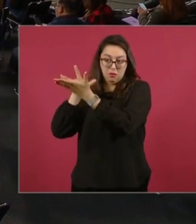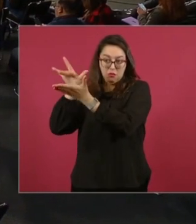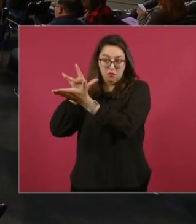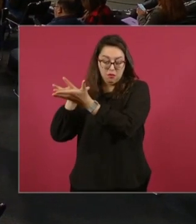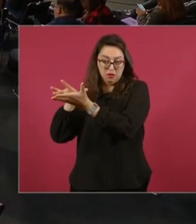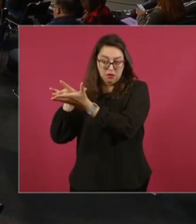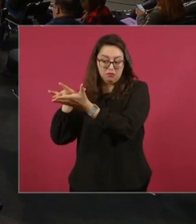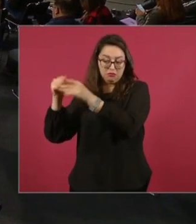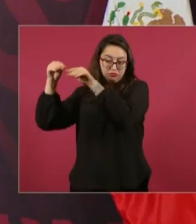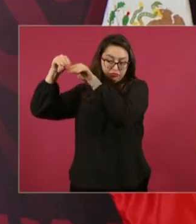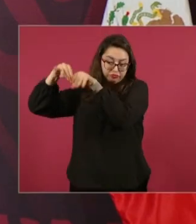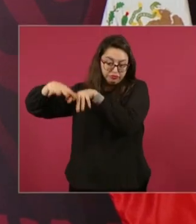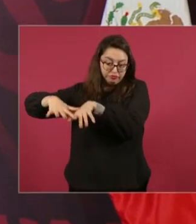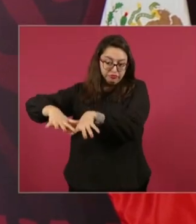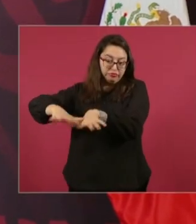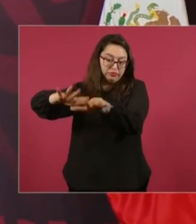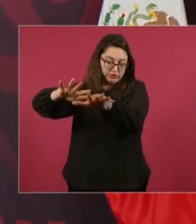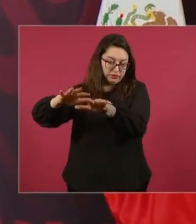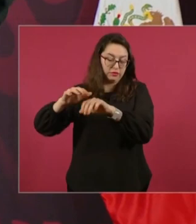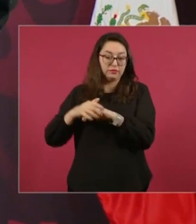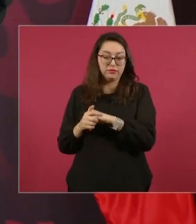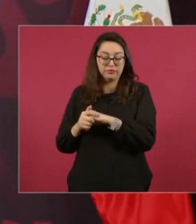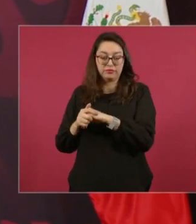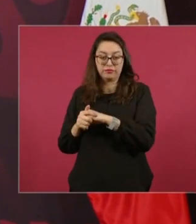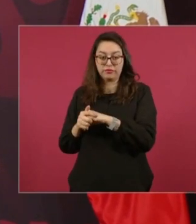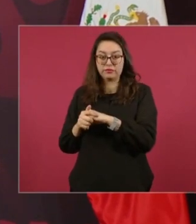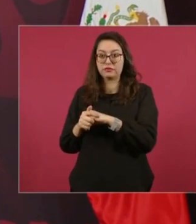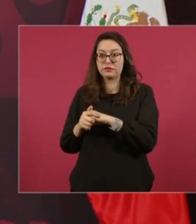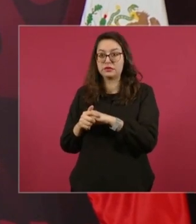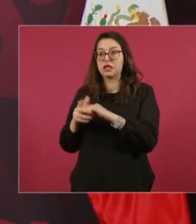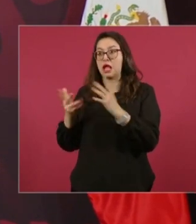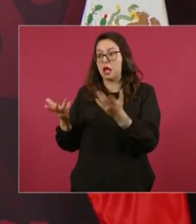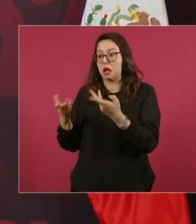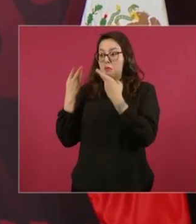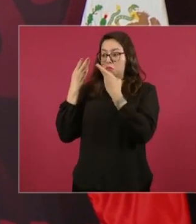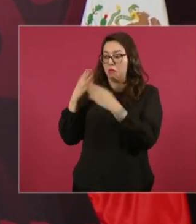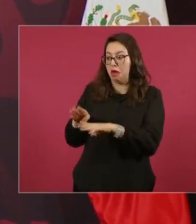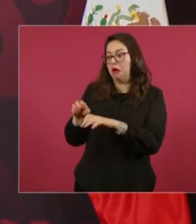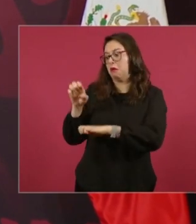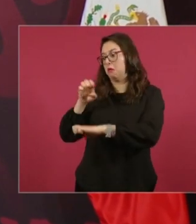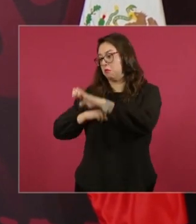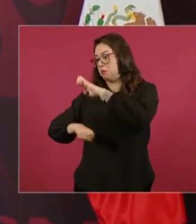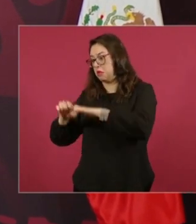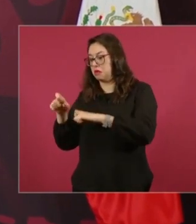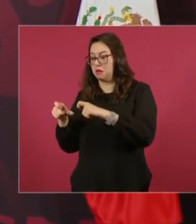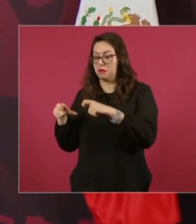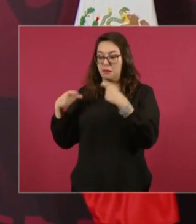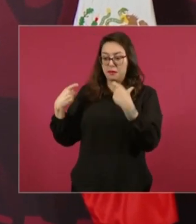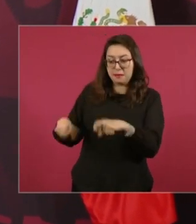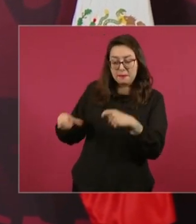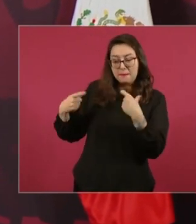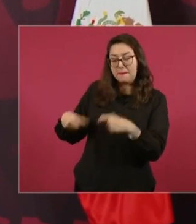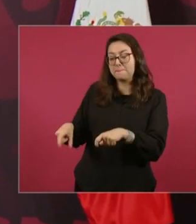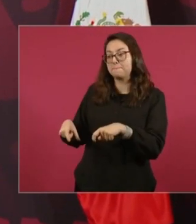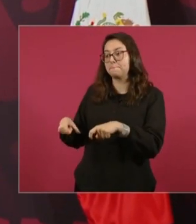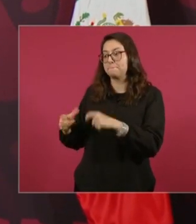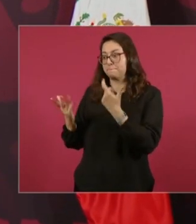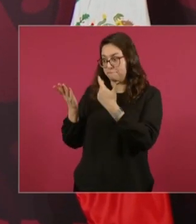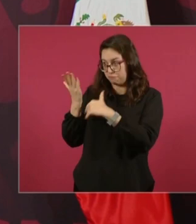los de abajo. Si rescatamos a los bancos, si rescatamos a las grandes empresas de la crisis,